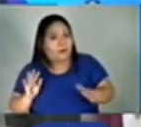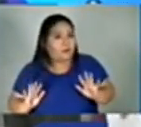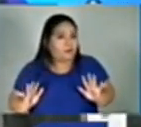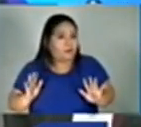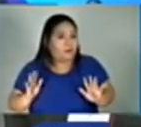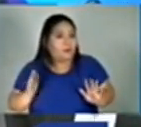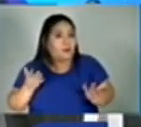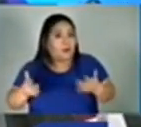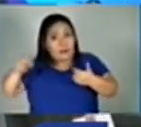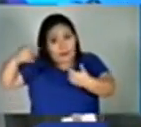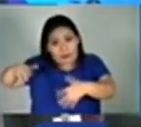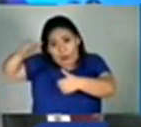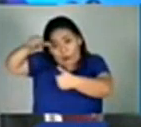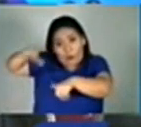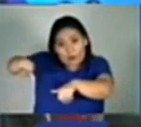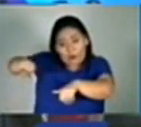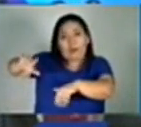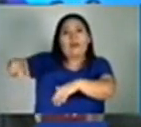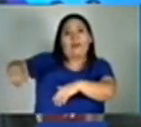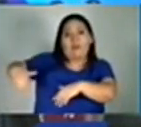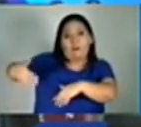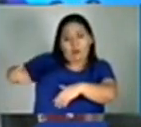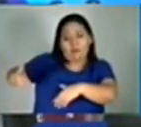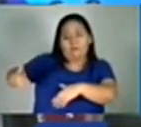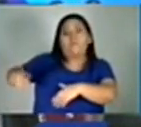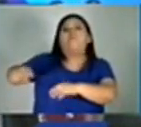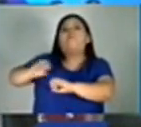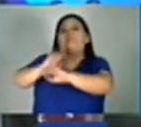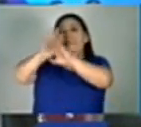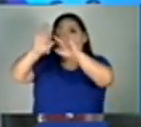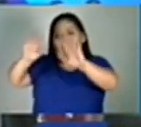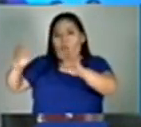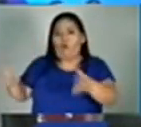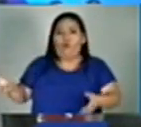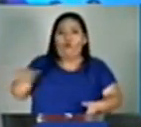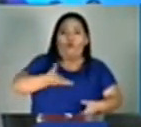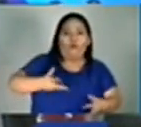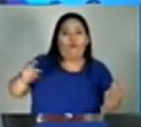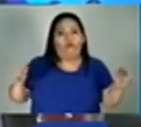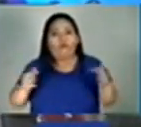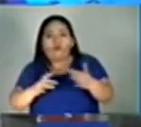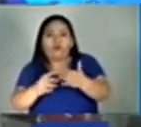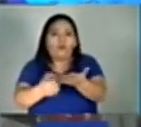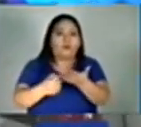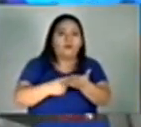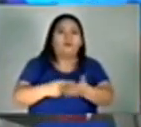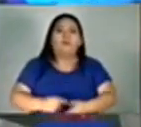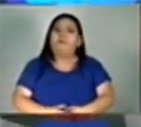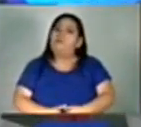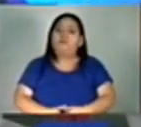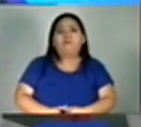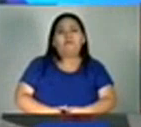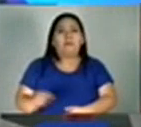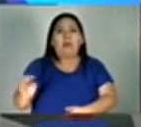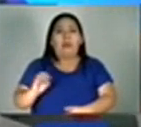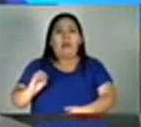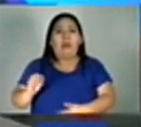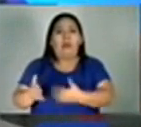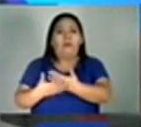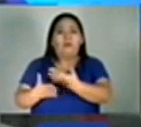en algo que se acuerde, ya aterrizar y sentarnos para coordinar esa transición. No hemos